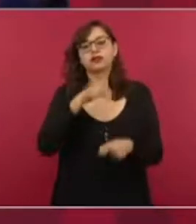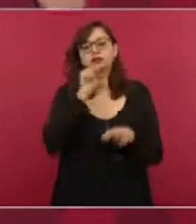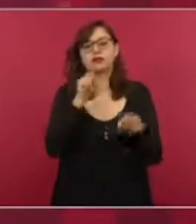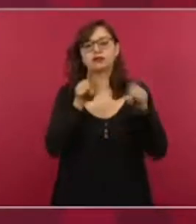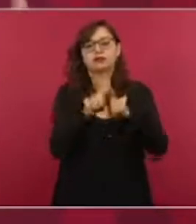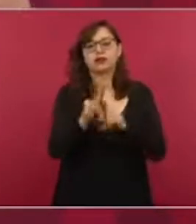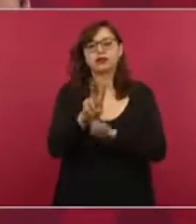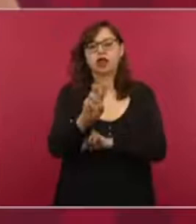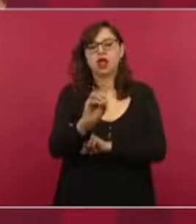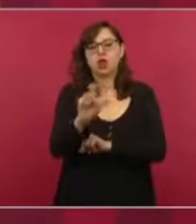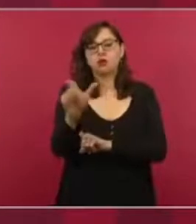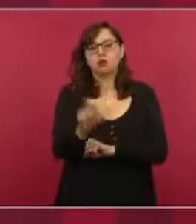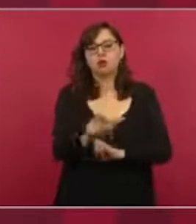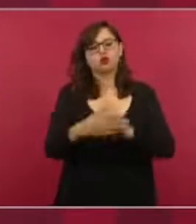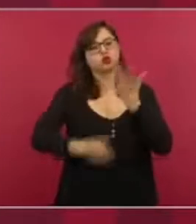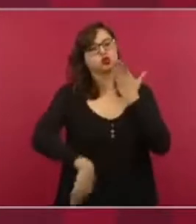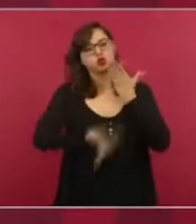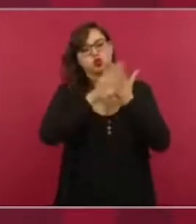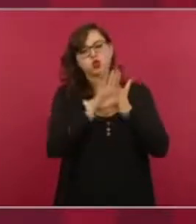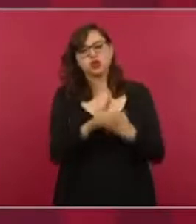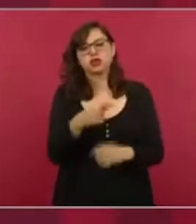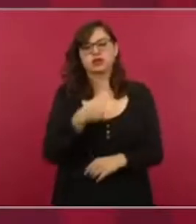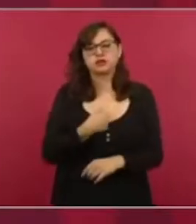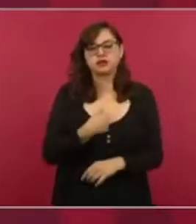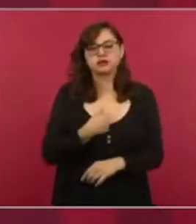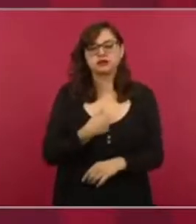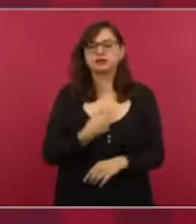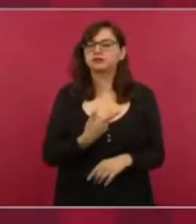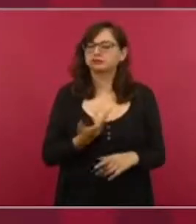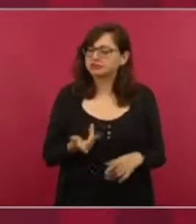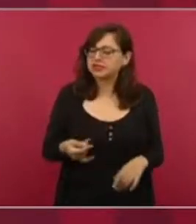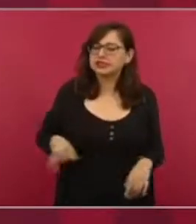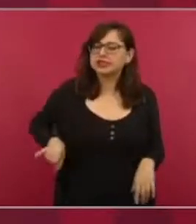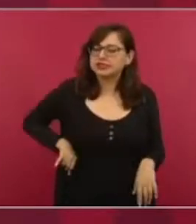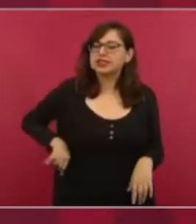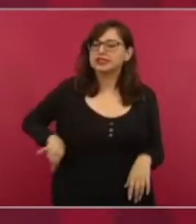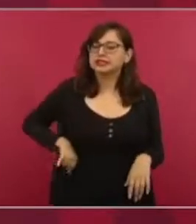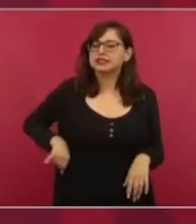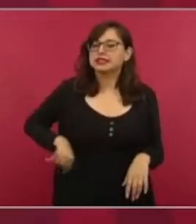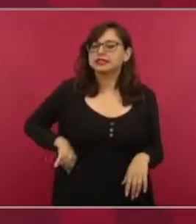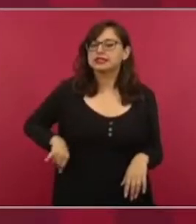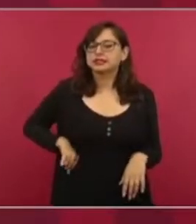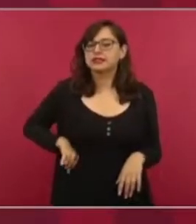Entonces es interesante saber eso, ¿no?